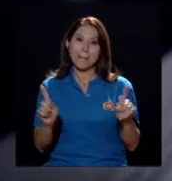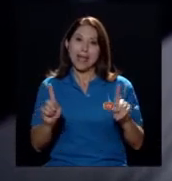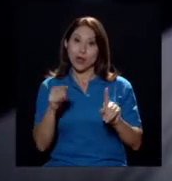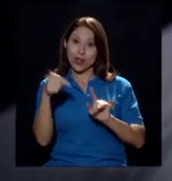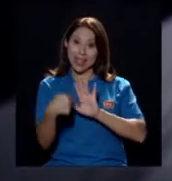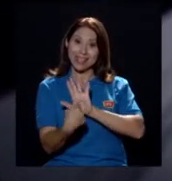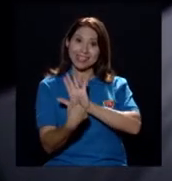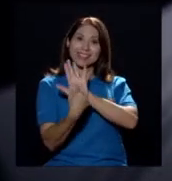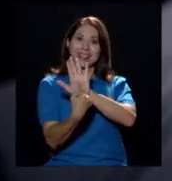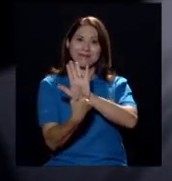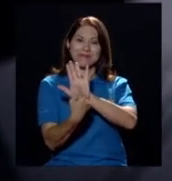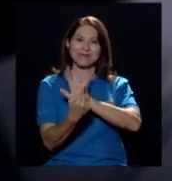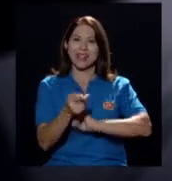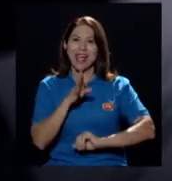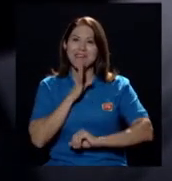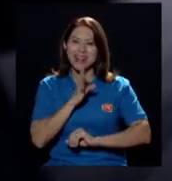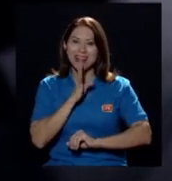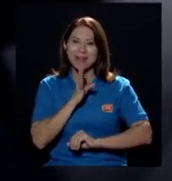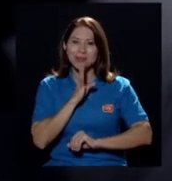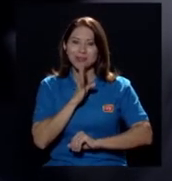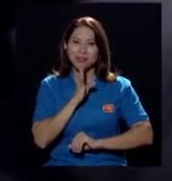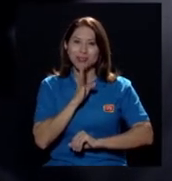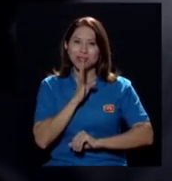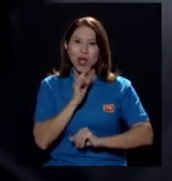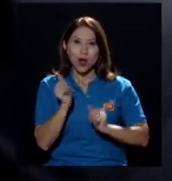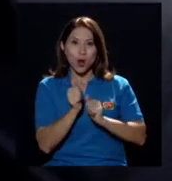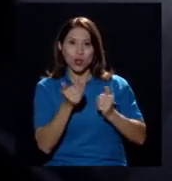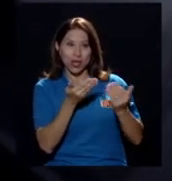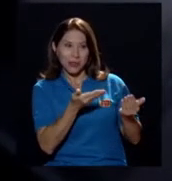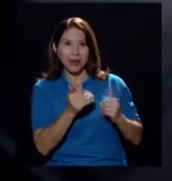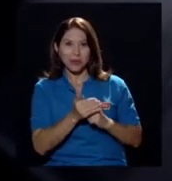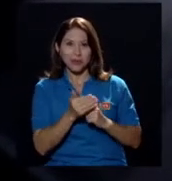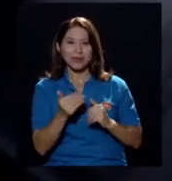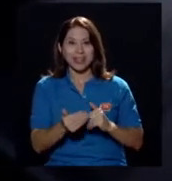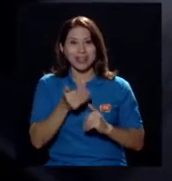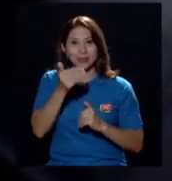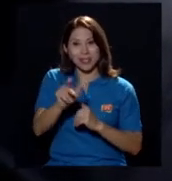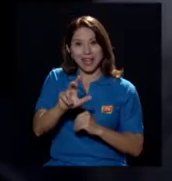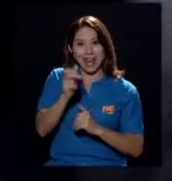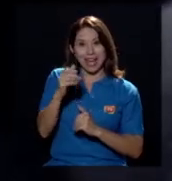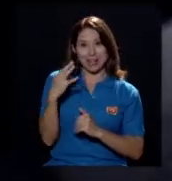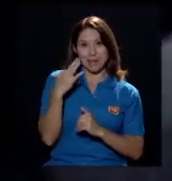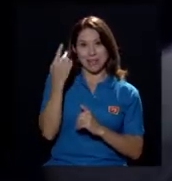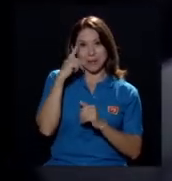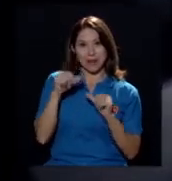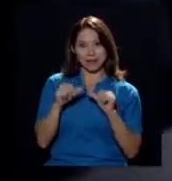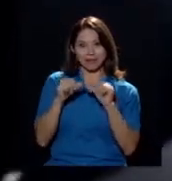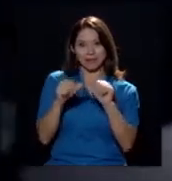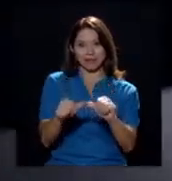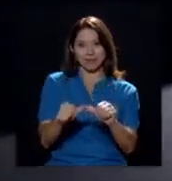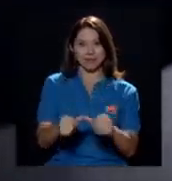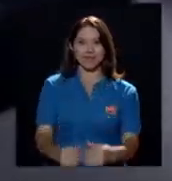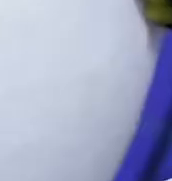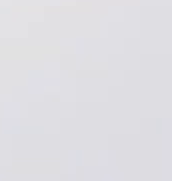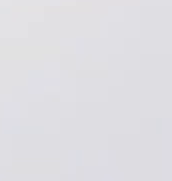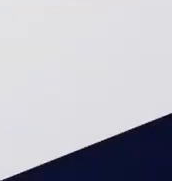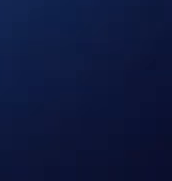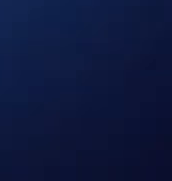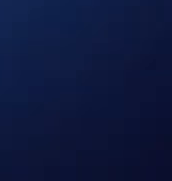este hablaremos con don eduardo una vez que el canal nos invite a hacerlo regresamos